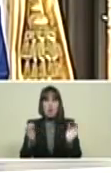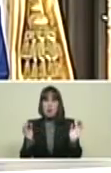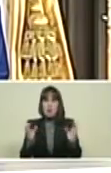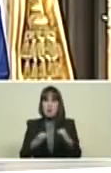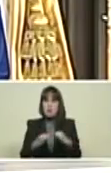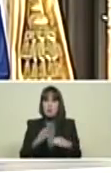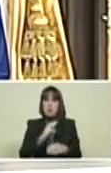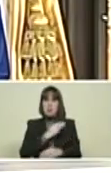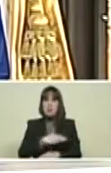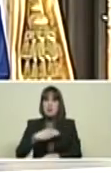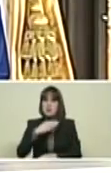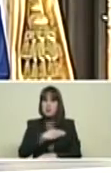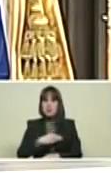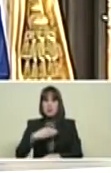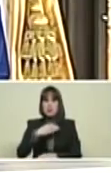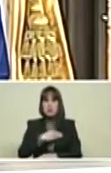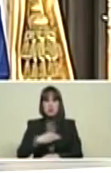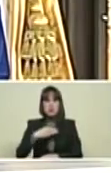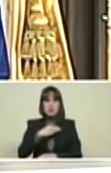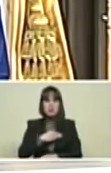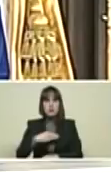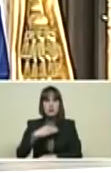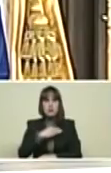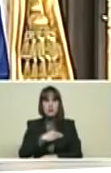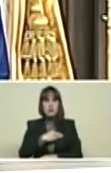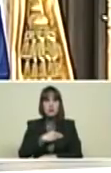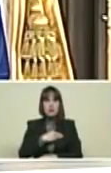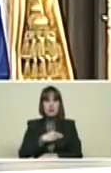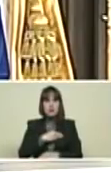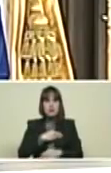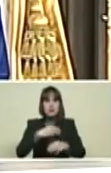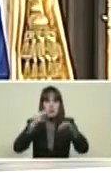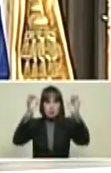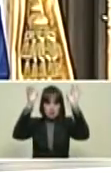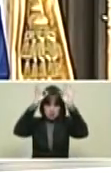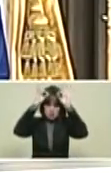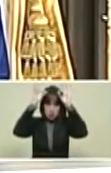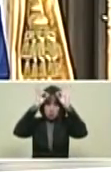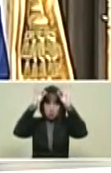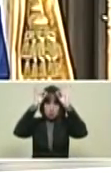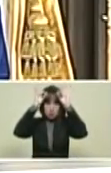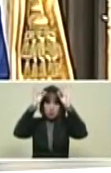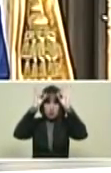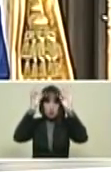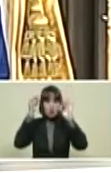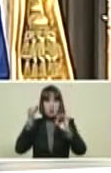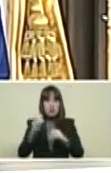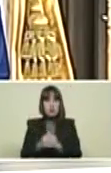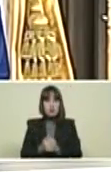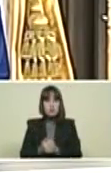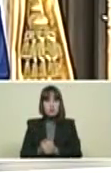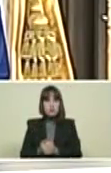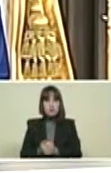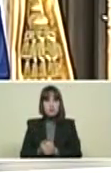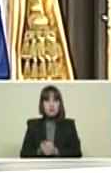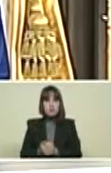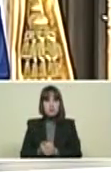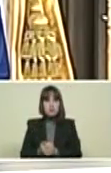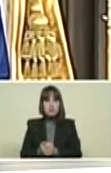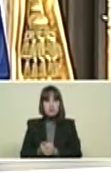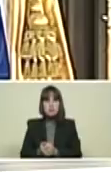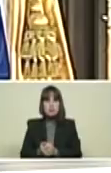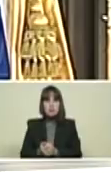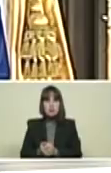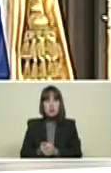Rodríguez en una nueva universidad, esto sí, una universidad del magisterio, y